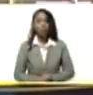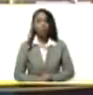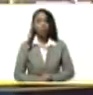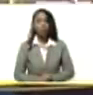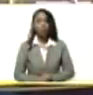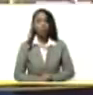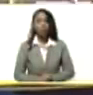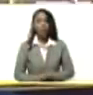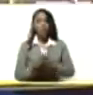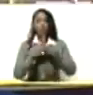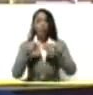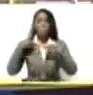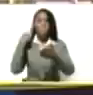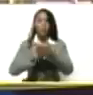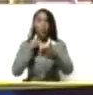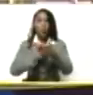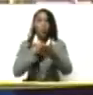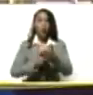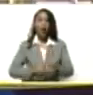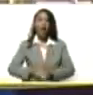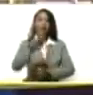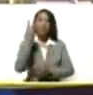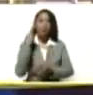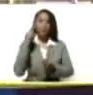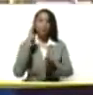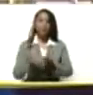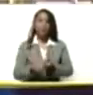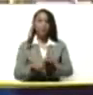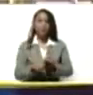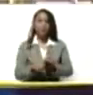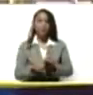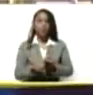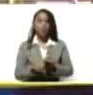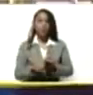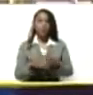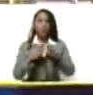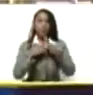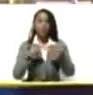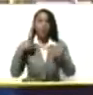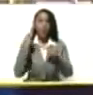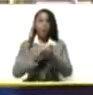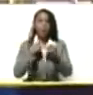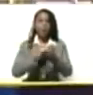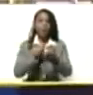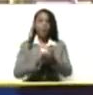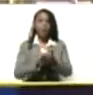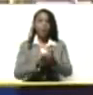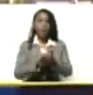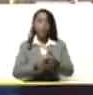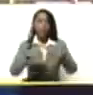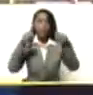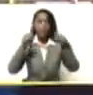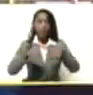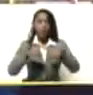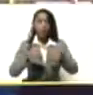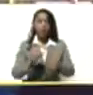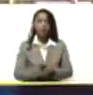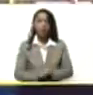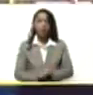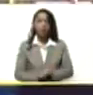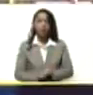de todas las batallas de ayer de todas las batallas de hoy